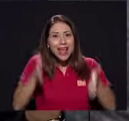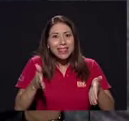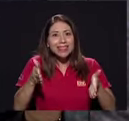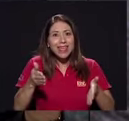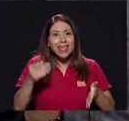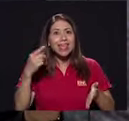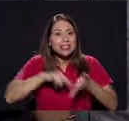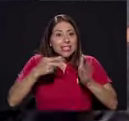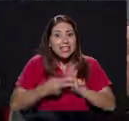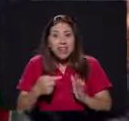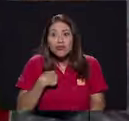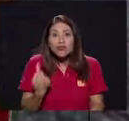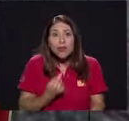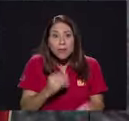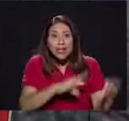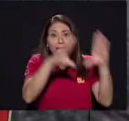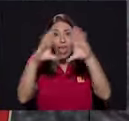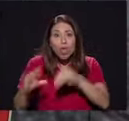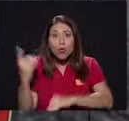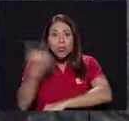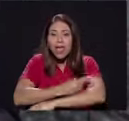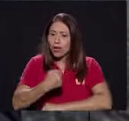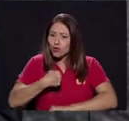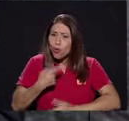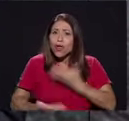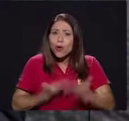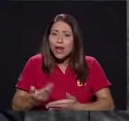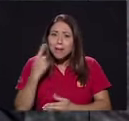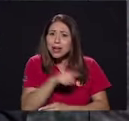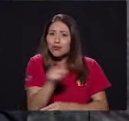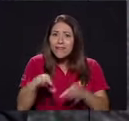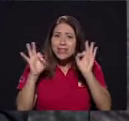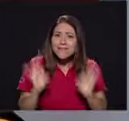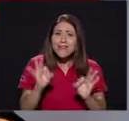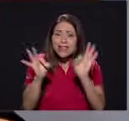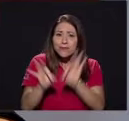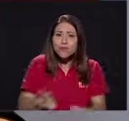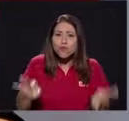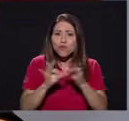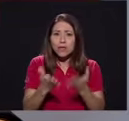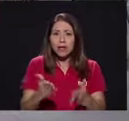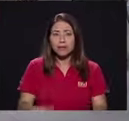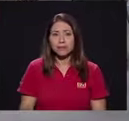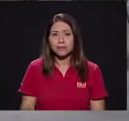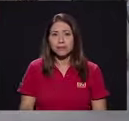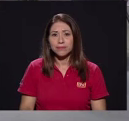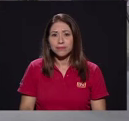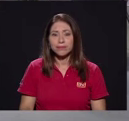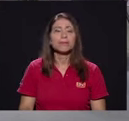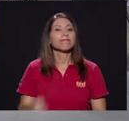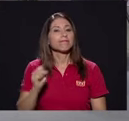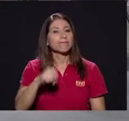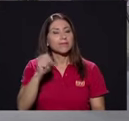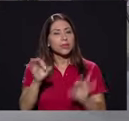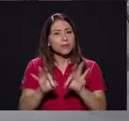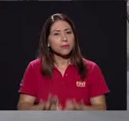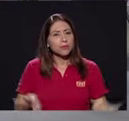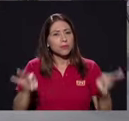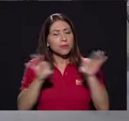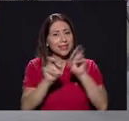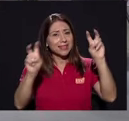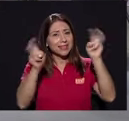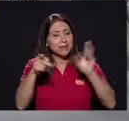tiene 24 horas. Yo voy a colaborar con usted para que a usted le vaya bien. Y eso es fundamental. Sí, y es muy